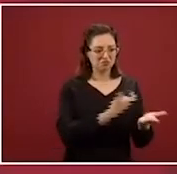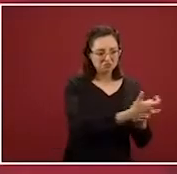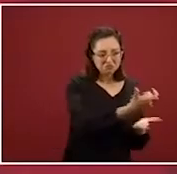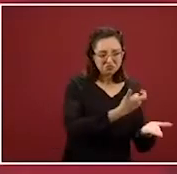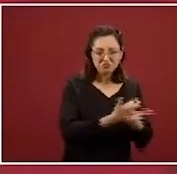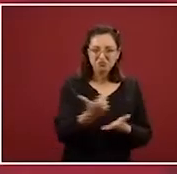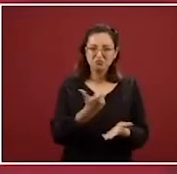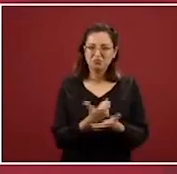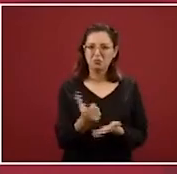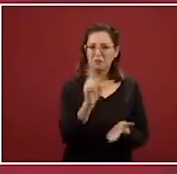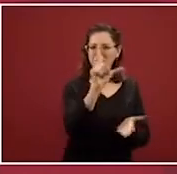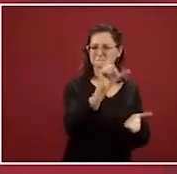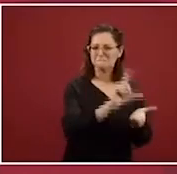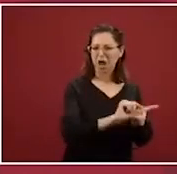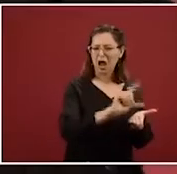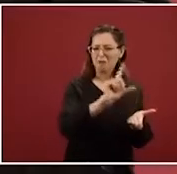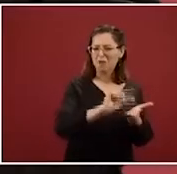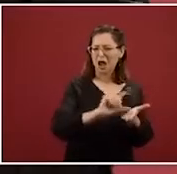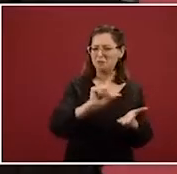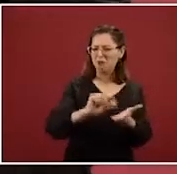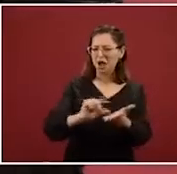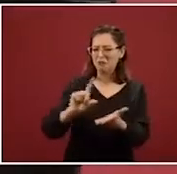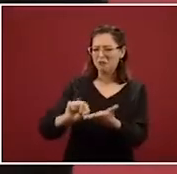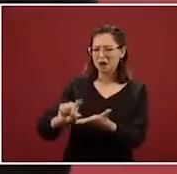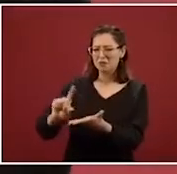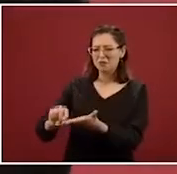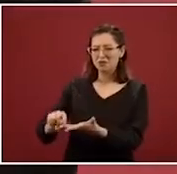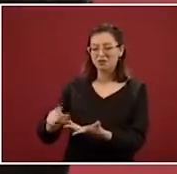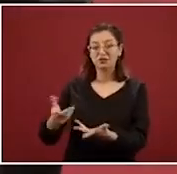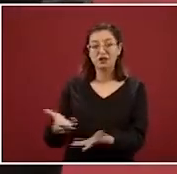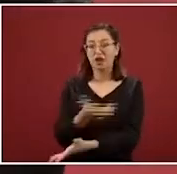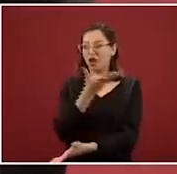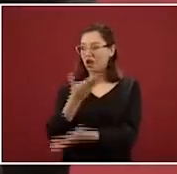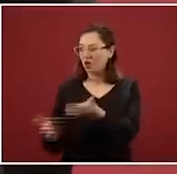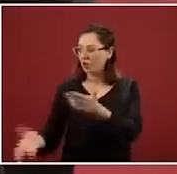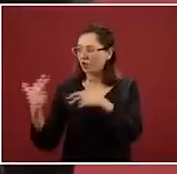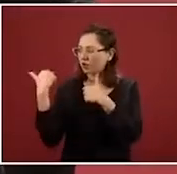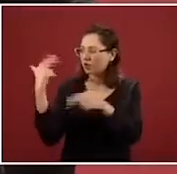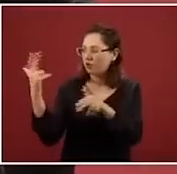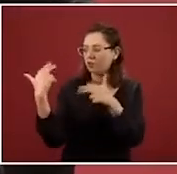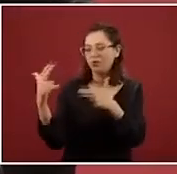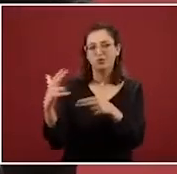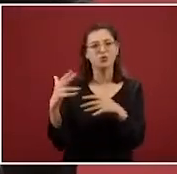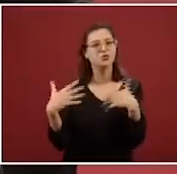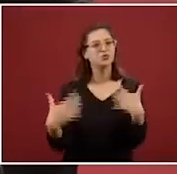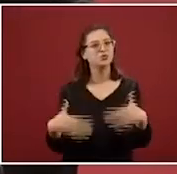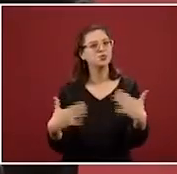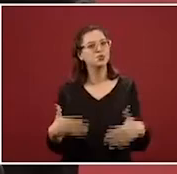trabajadores. Qué bueno que ahora hay huelga. Es como